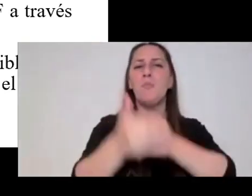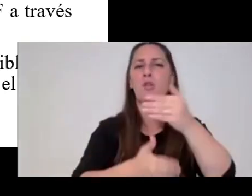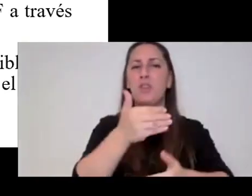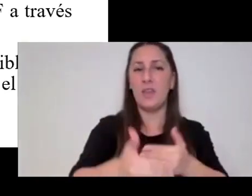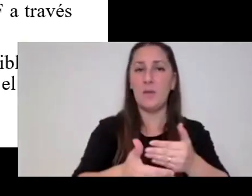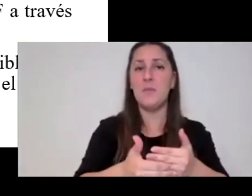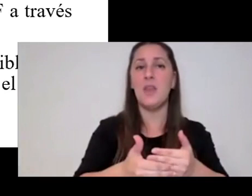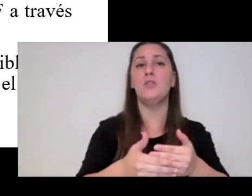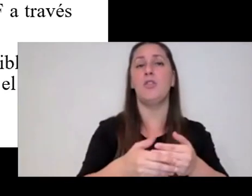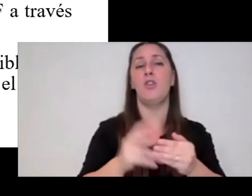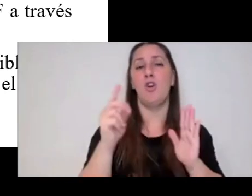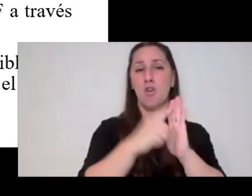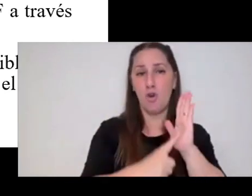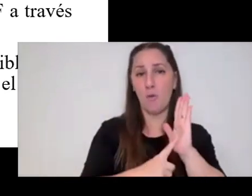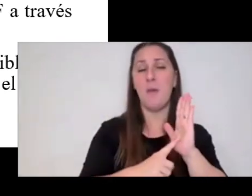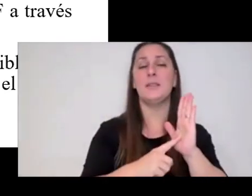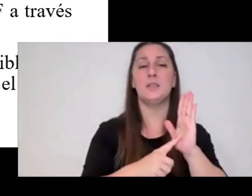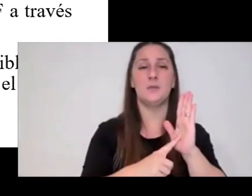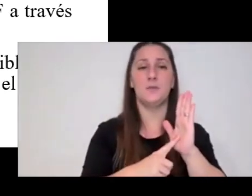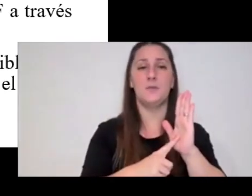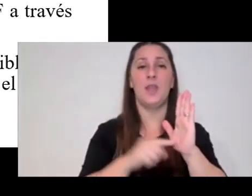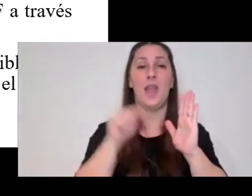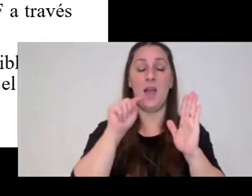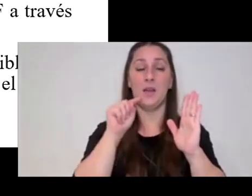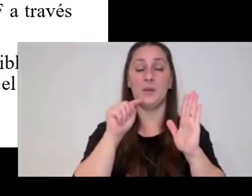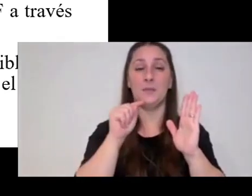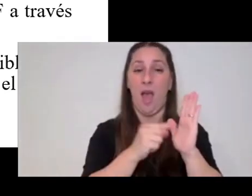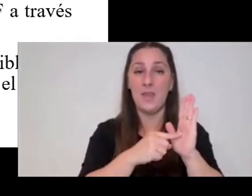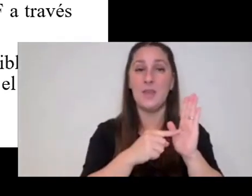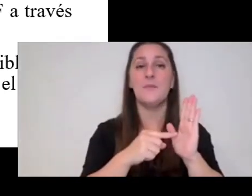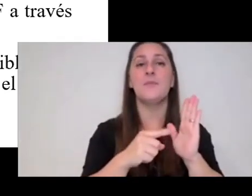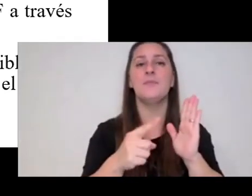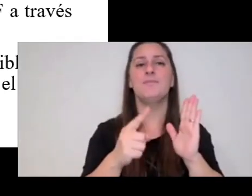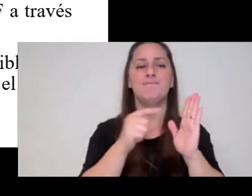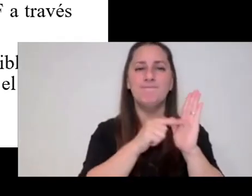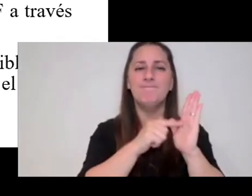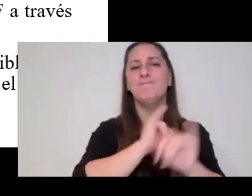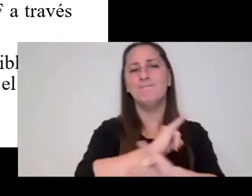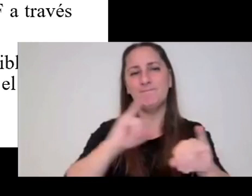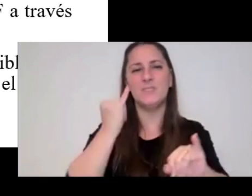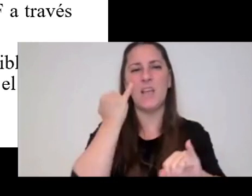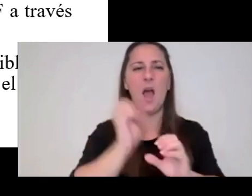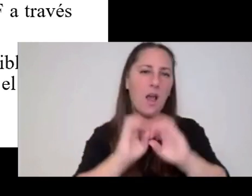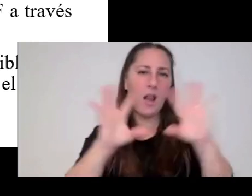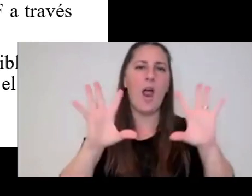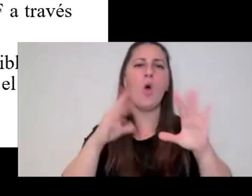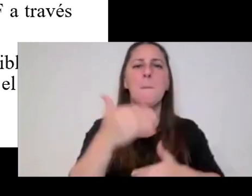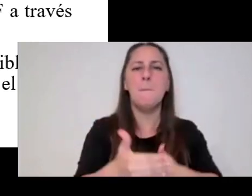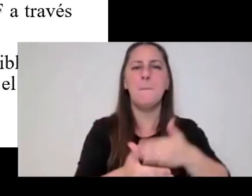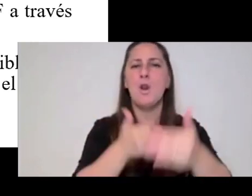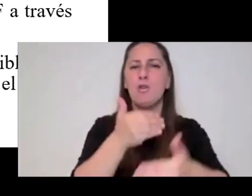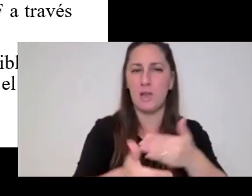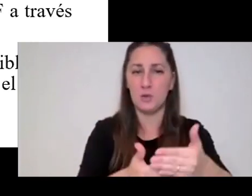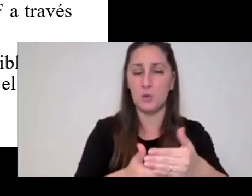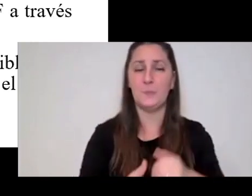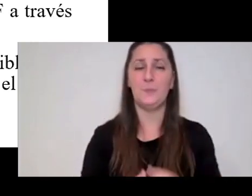normas reglamentarias y donde se ha definido, por ejemplo, una serie de procesos. Por supuesto que el